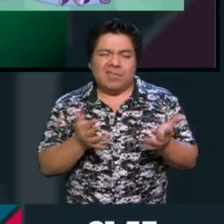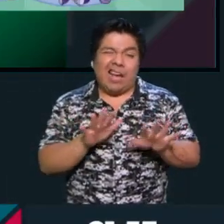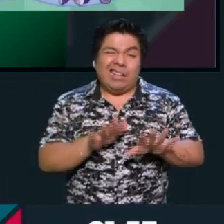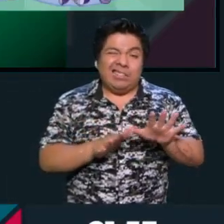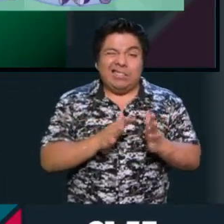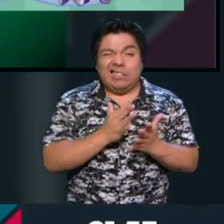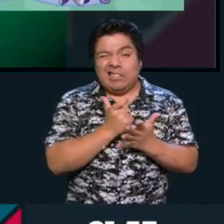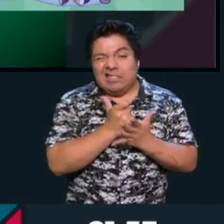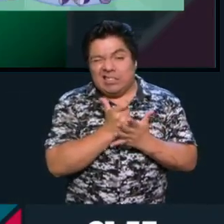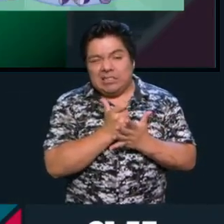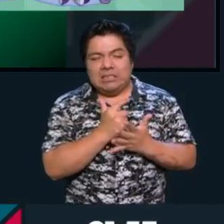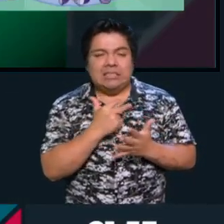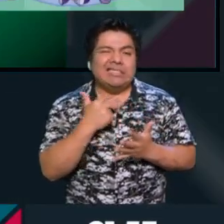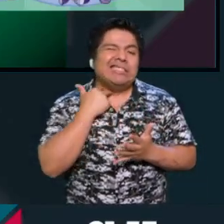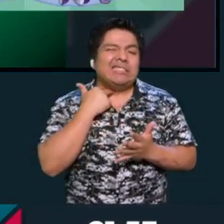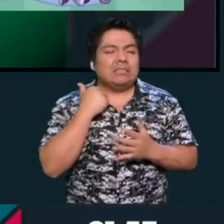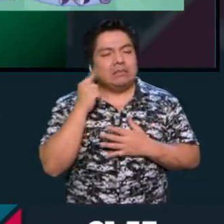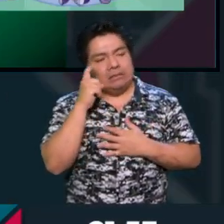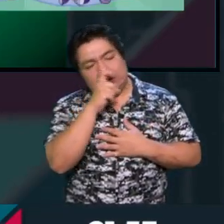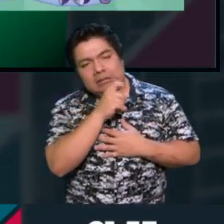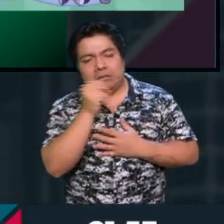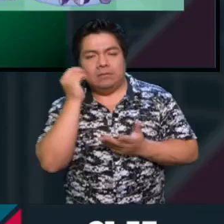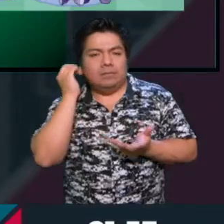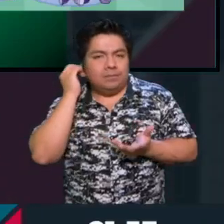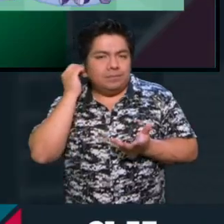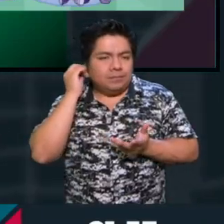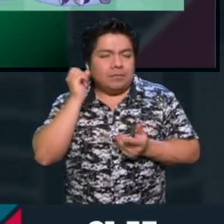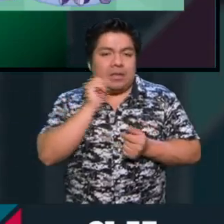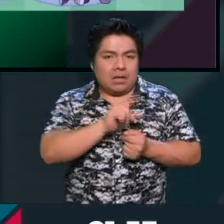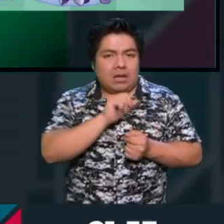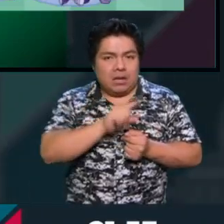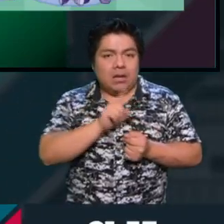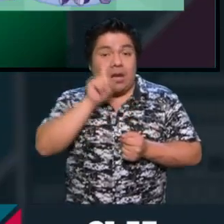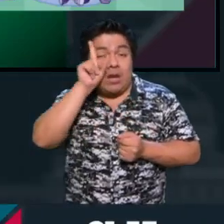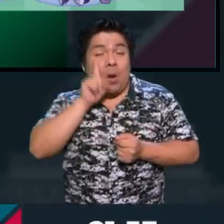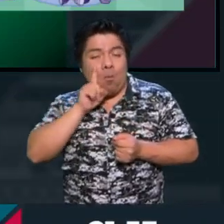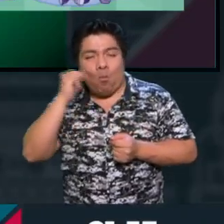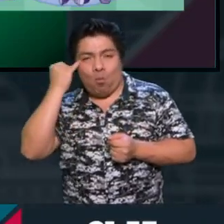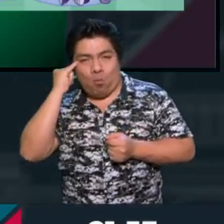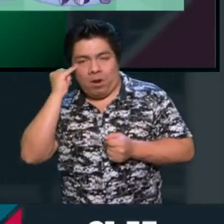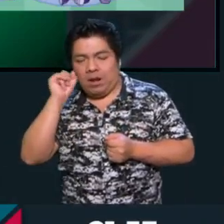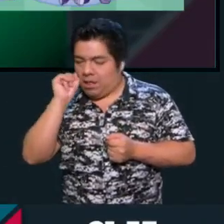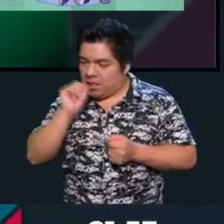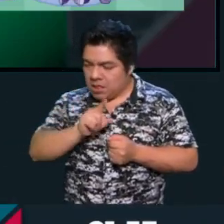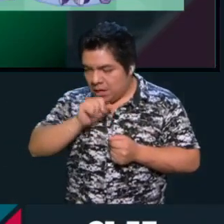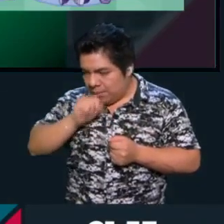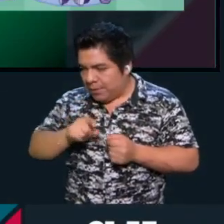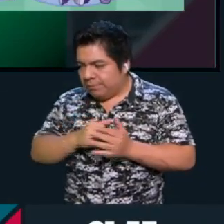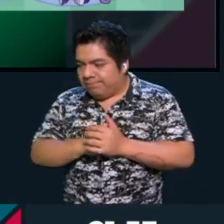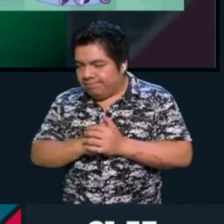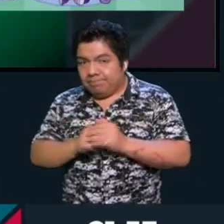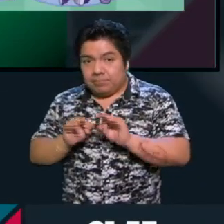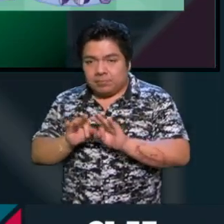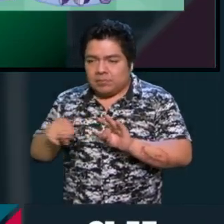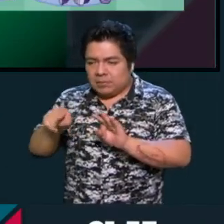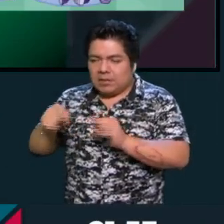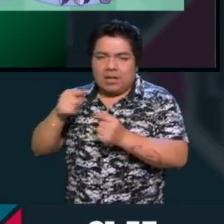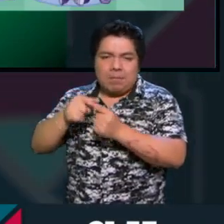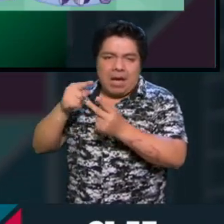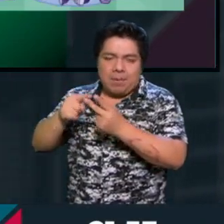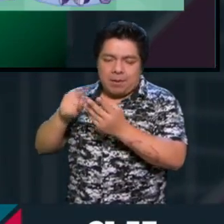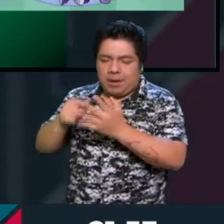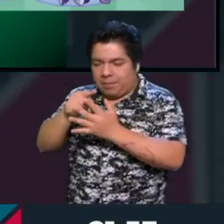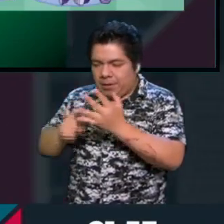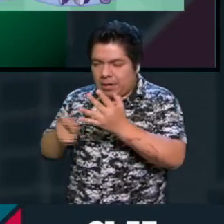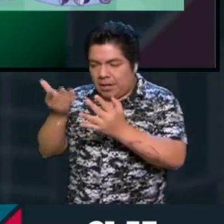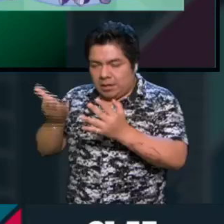económicas difíciles. Lo mismo que pasa con las mujeres indígenas. Uno de los principales reclamos de las